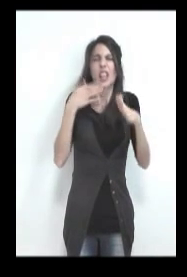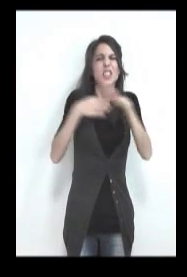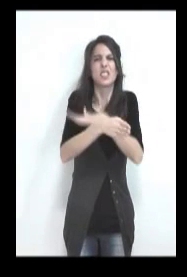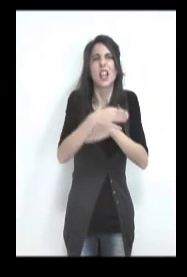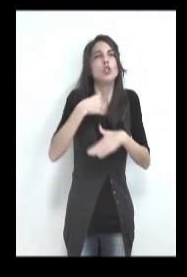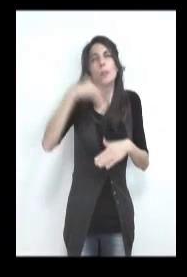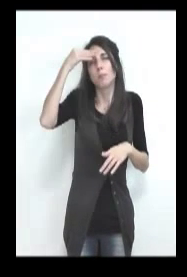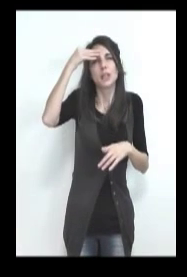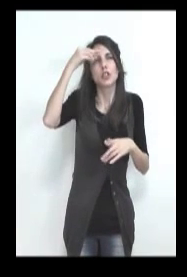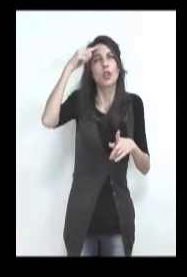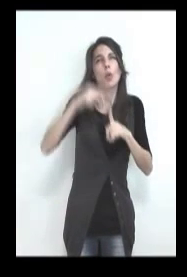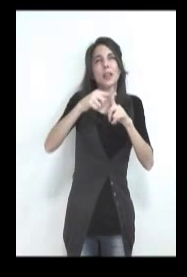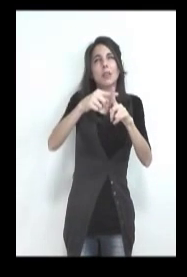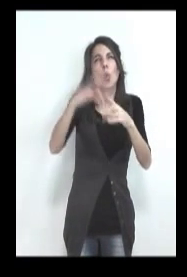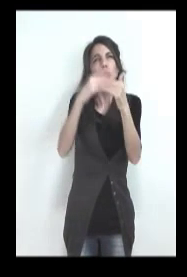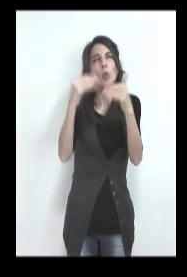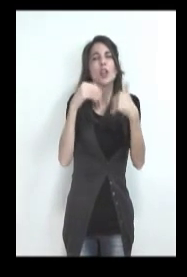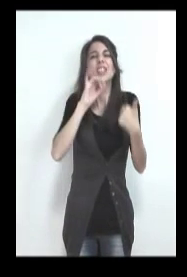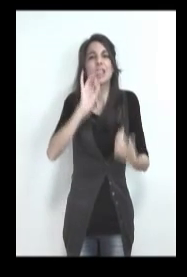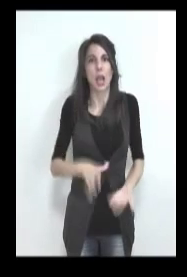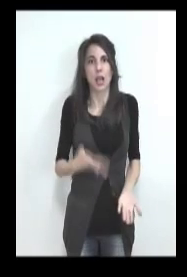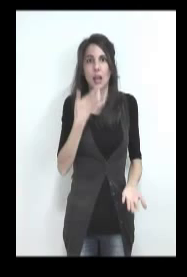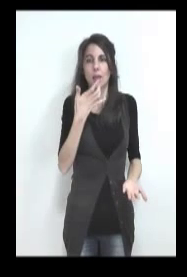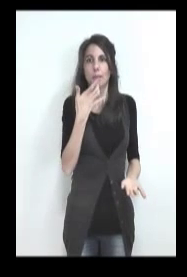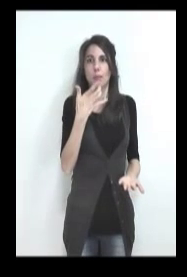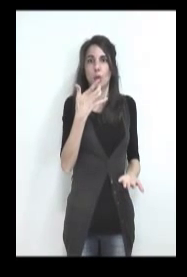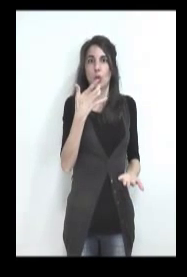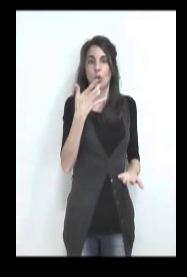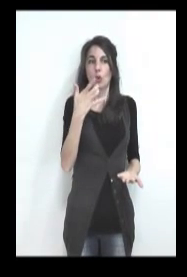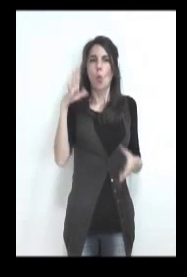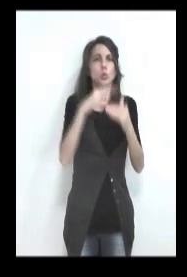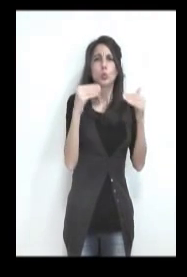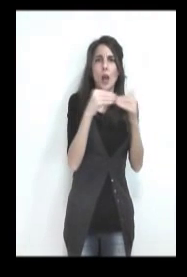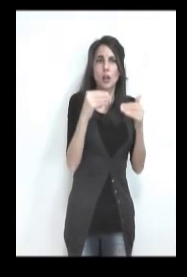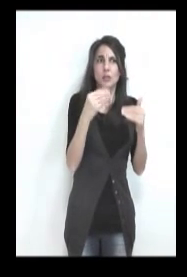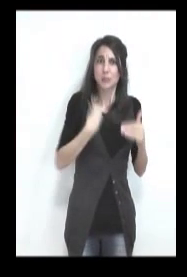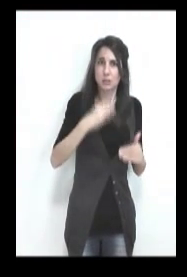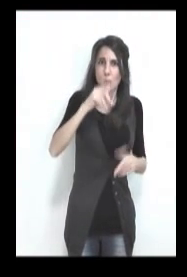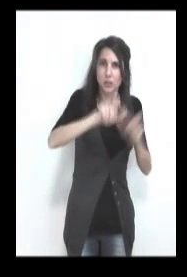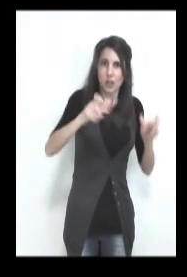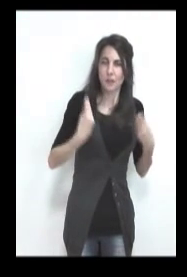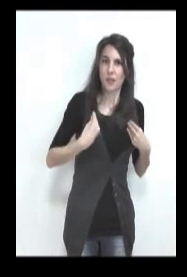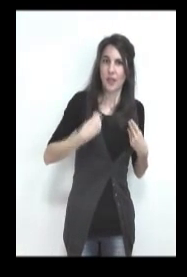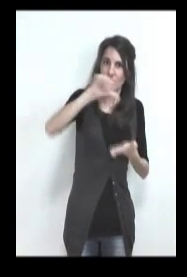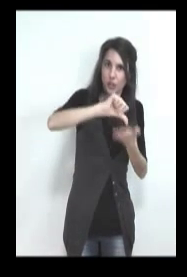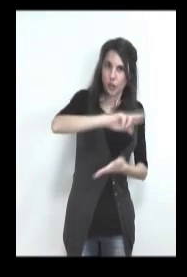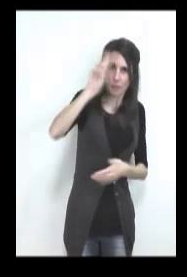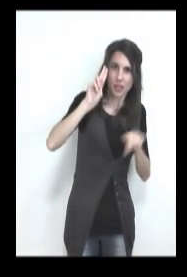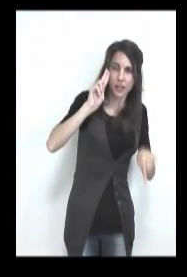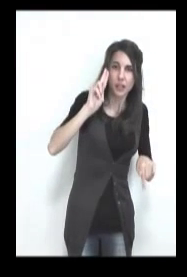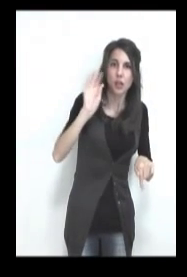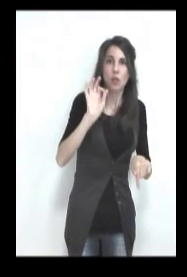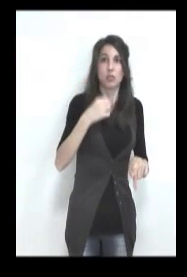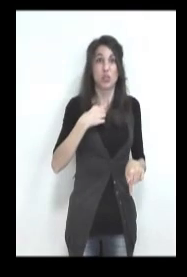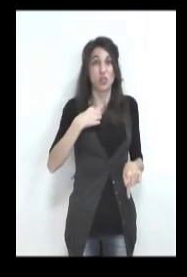usuario, ¿no?, de una ciudad. ¿Cuál es el usuario? Los que vienen a la ciudad de Madrid, en el centro, son los usuarios. Yo, que sí que vivo más o menos en el centro, por las mañanas me doy cuenta que no hay ni